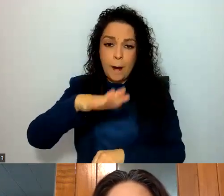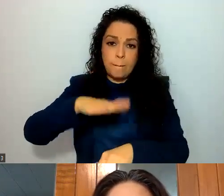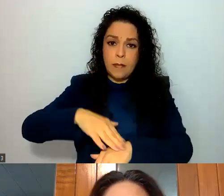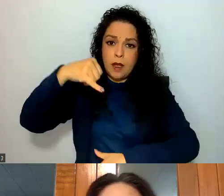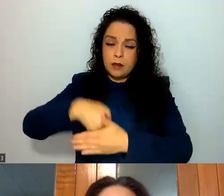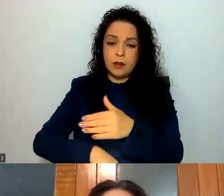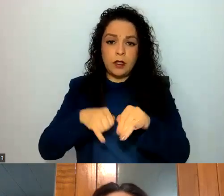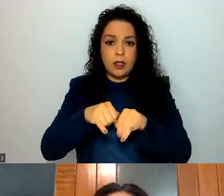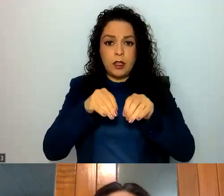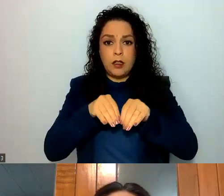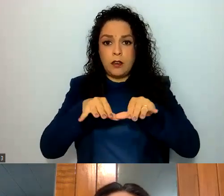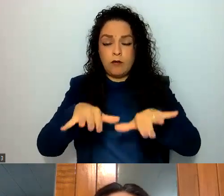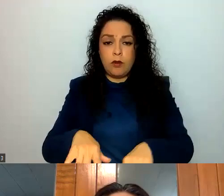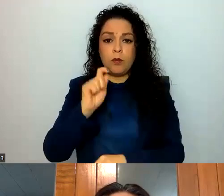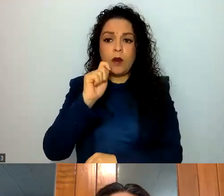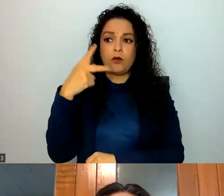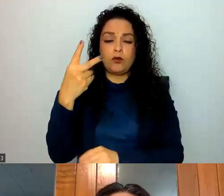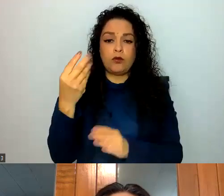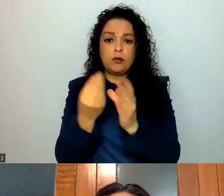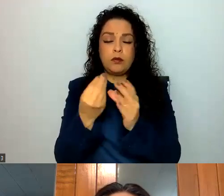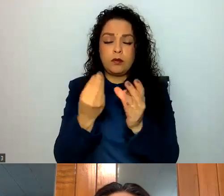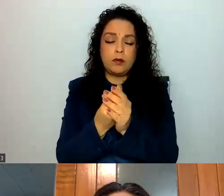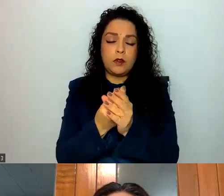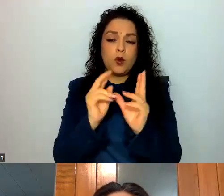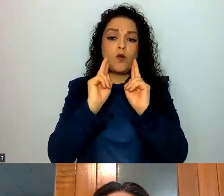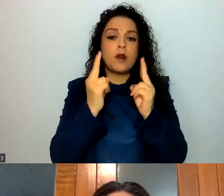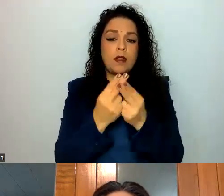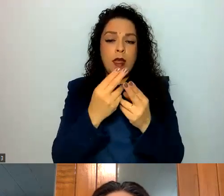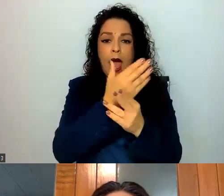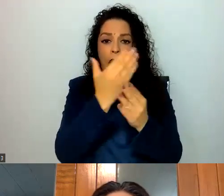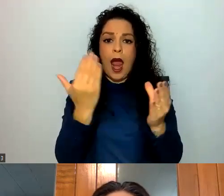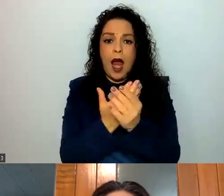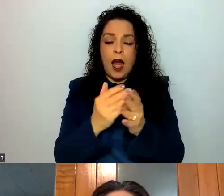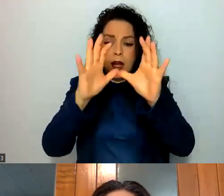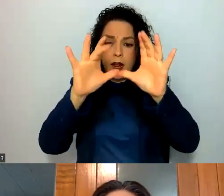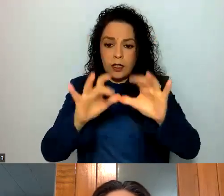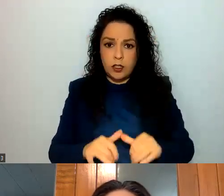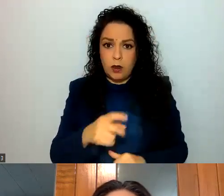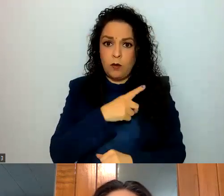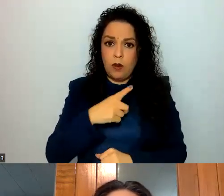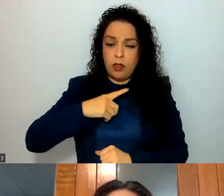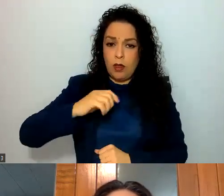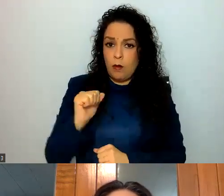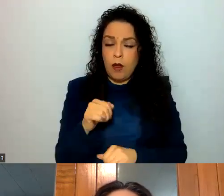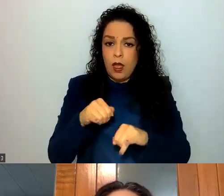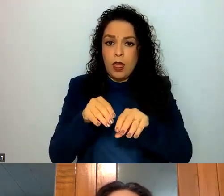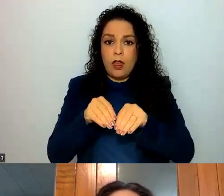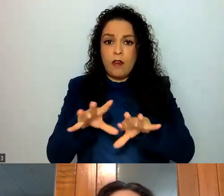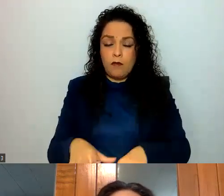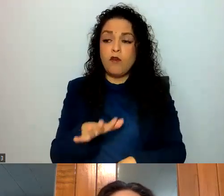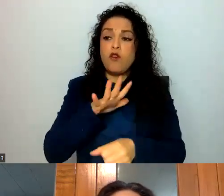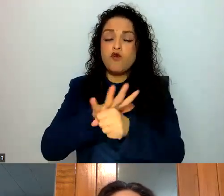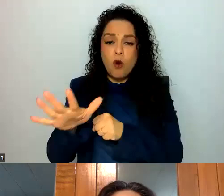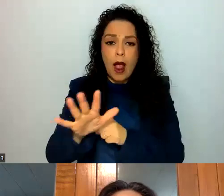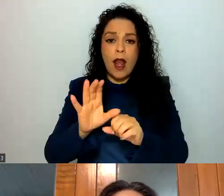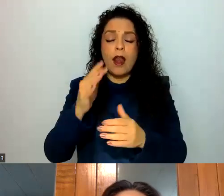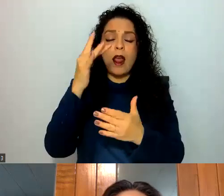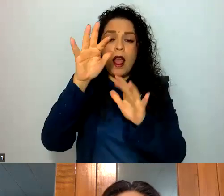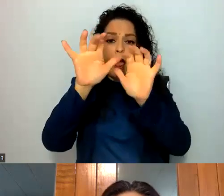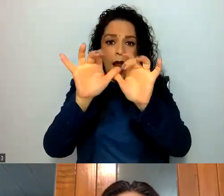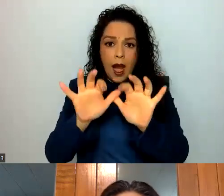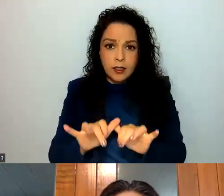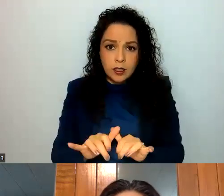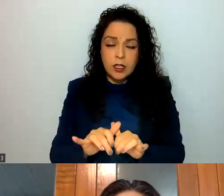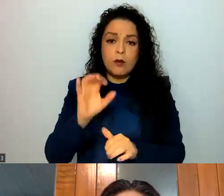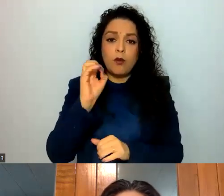información requerida en los archivos de las unidades para realizar la búsqueda de información, señalando en qué archivos, registro o base de datos se